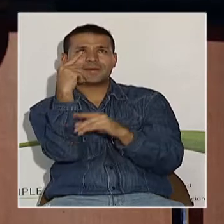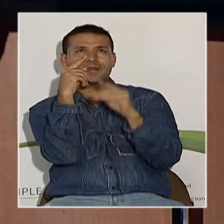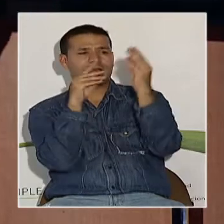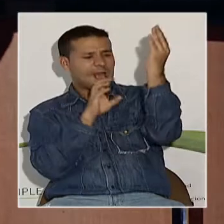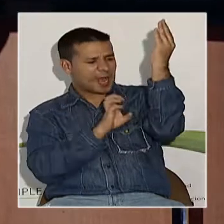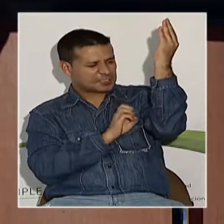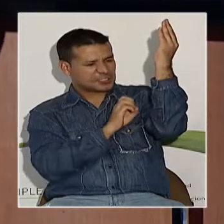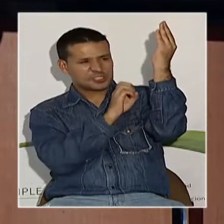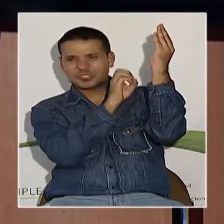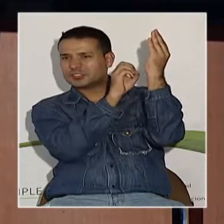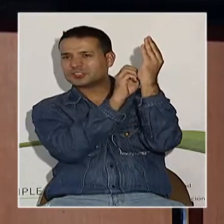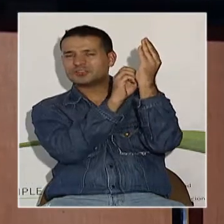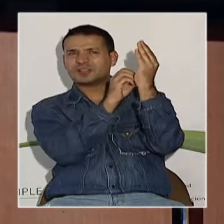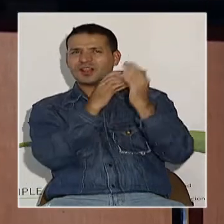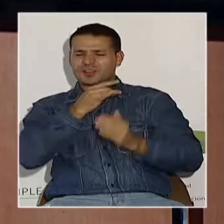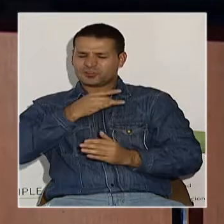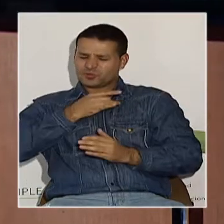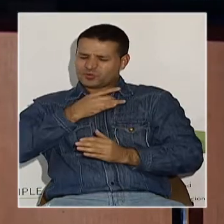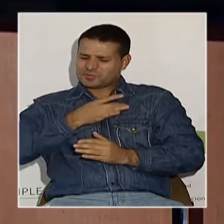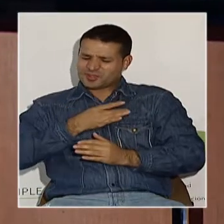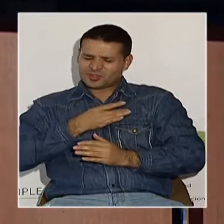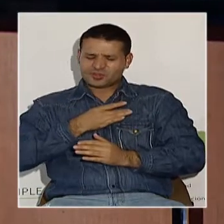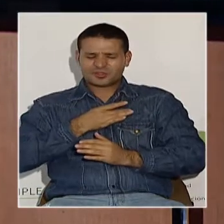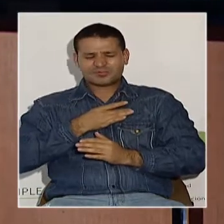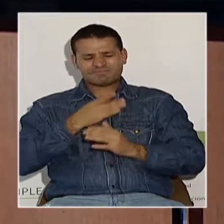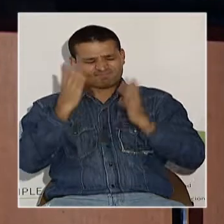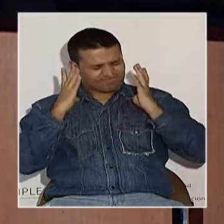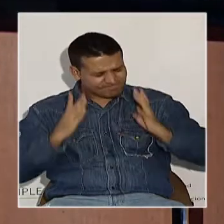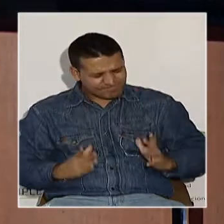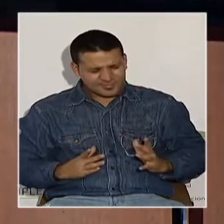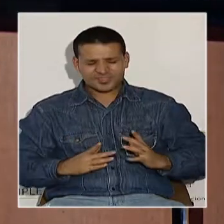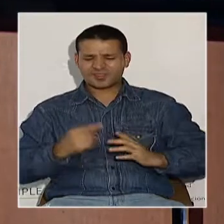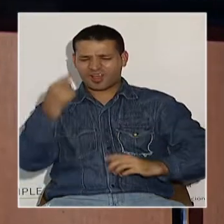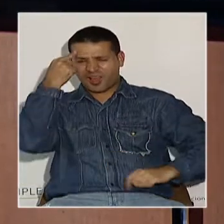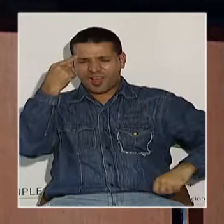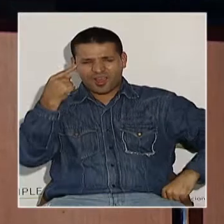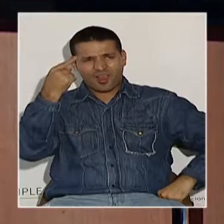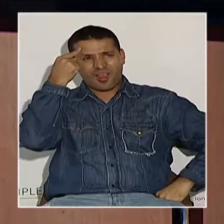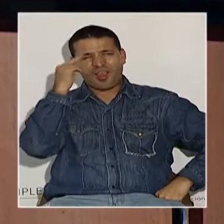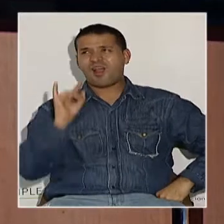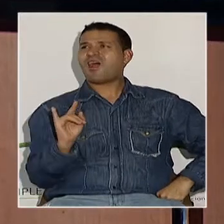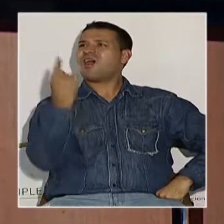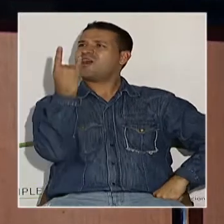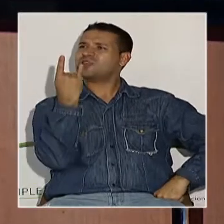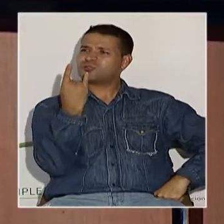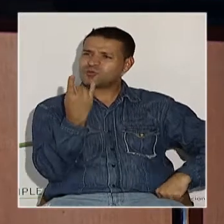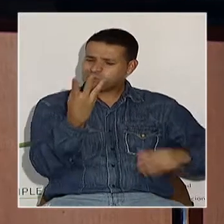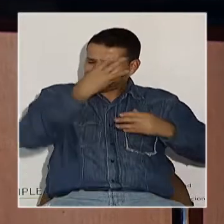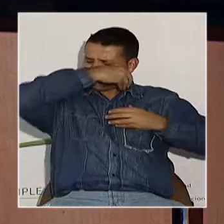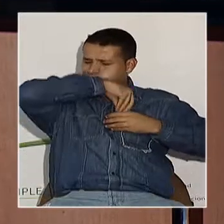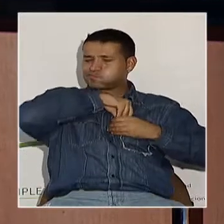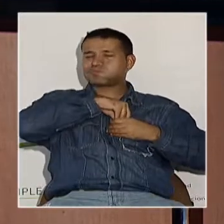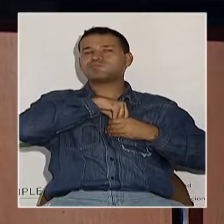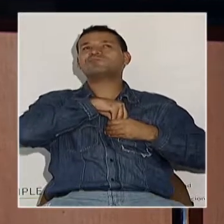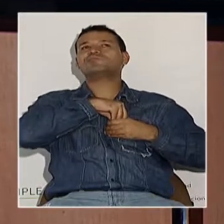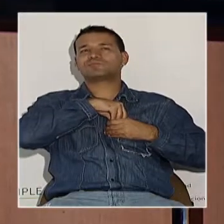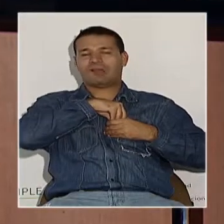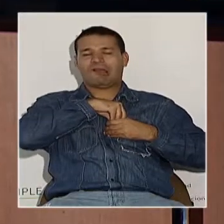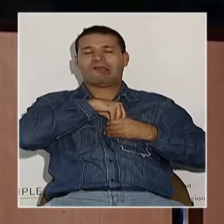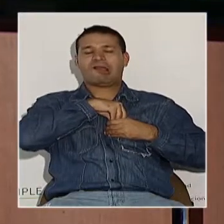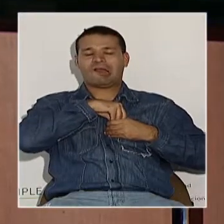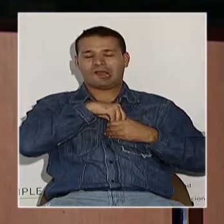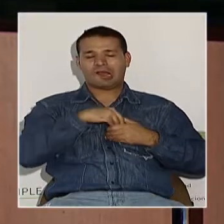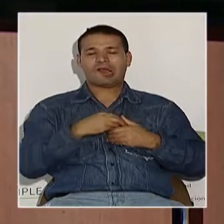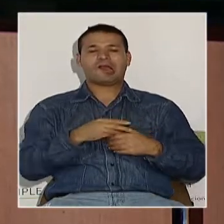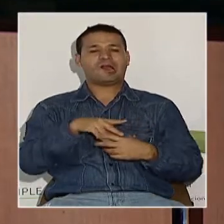parte de que haya un sufrimiento psíquico, un sufrimiento interior, porque sienten que tienen algo adentro. Cuando ya nos sentamos y miramos lo que